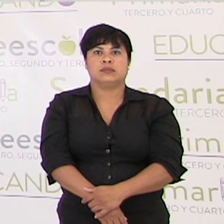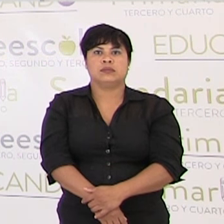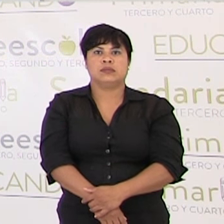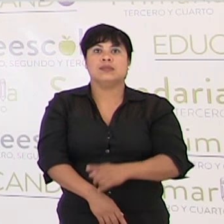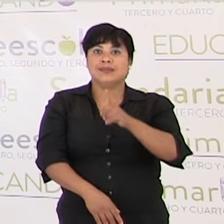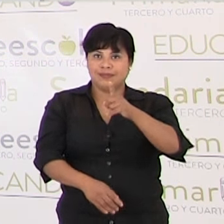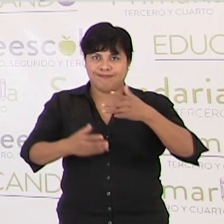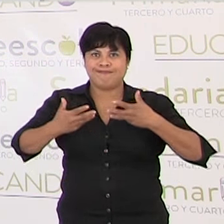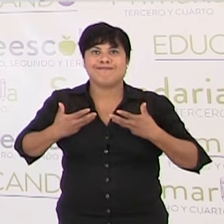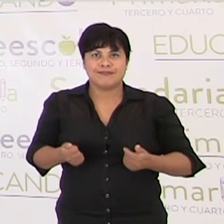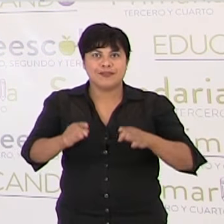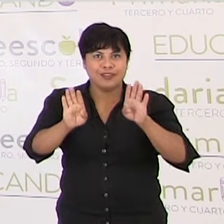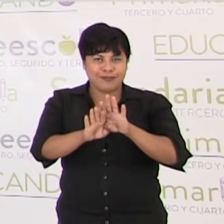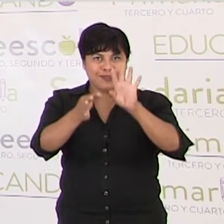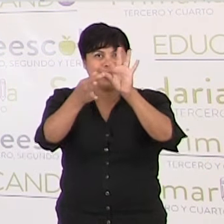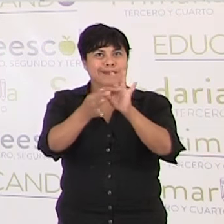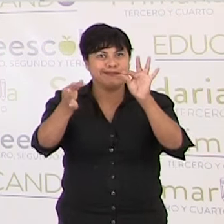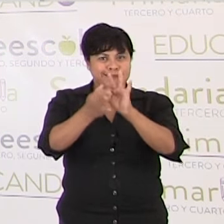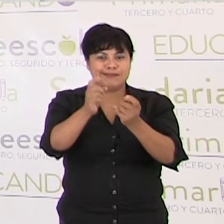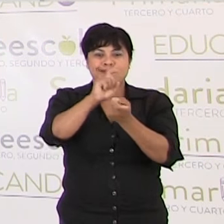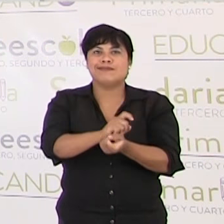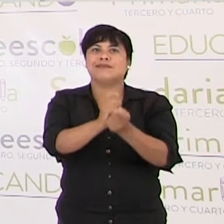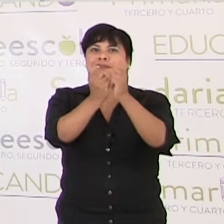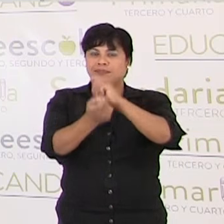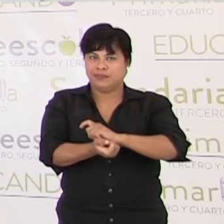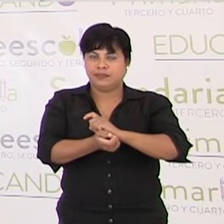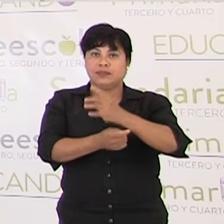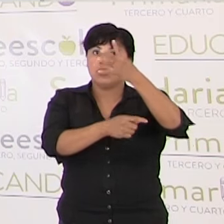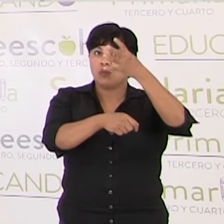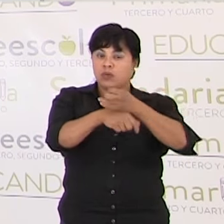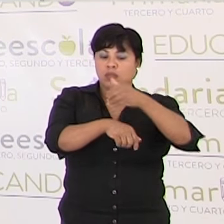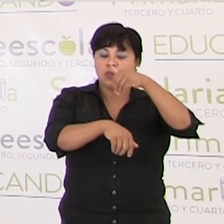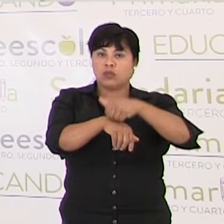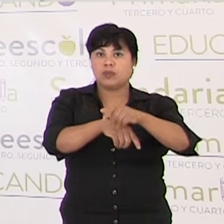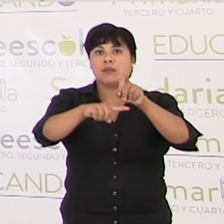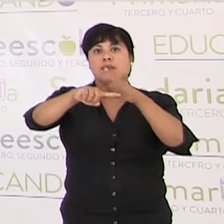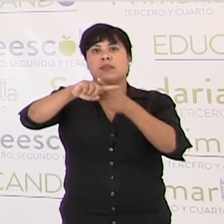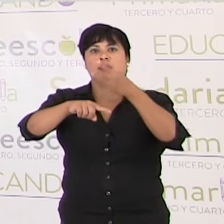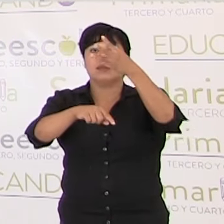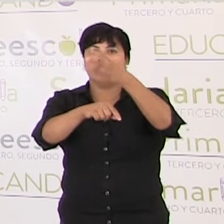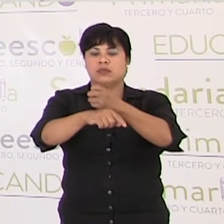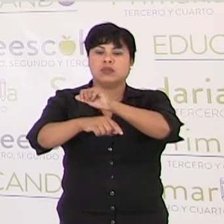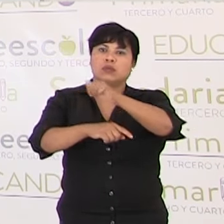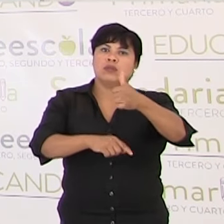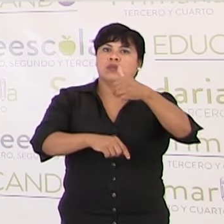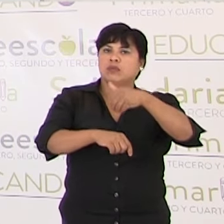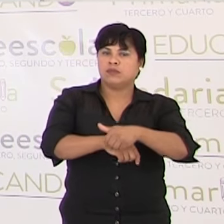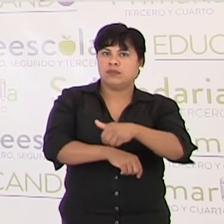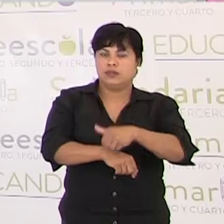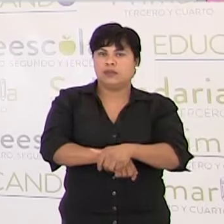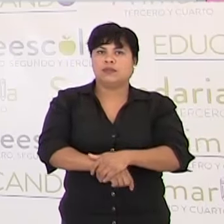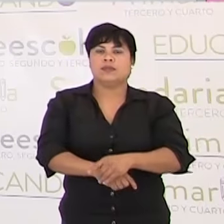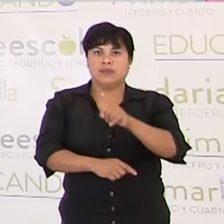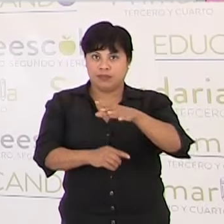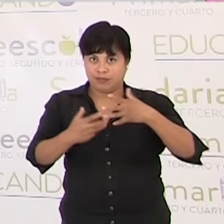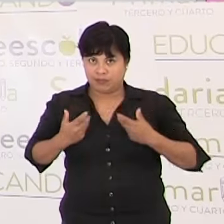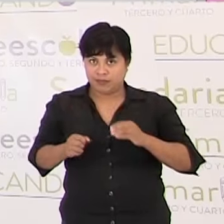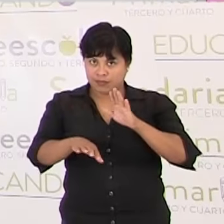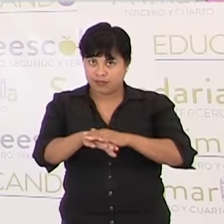¿Se entendió cómo se hace la traducción? ¿Sí? La cuarta parte de un número más el triple de otro número. ¿Está